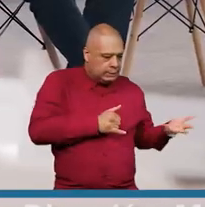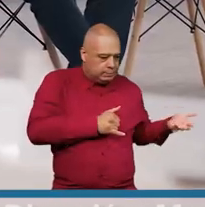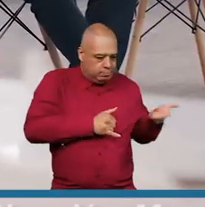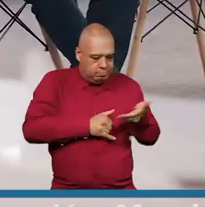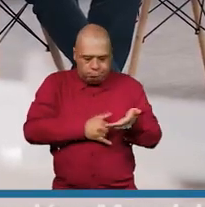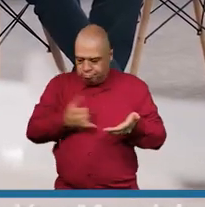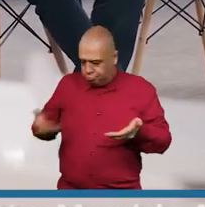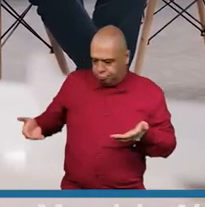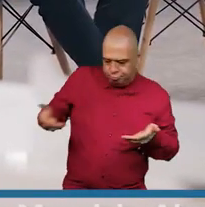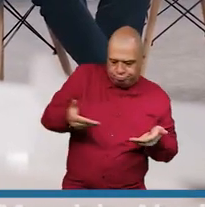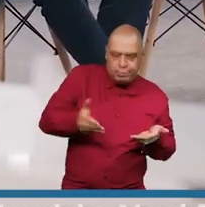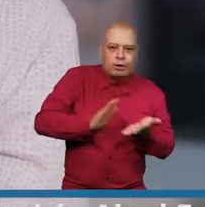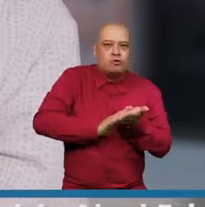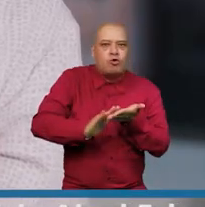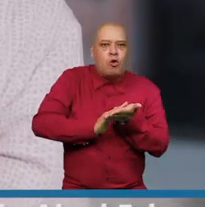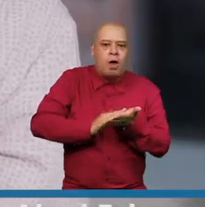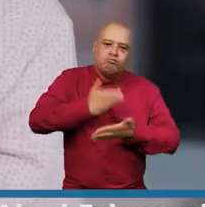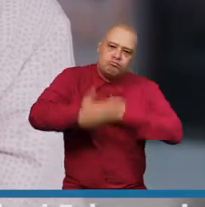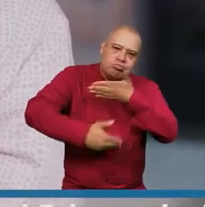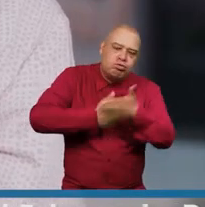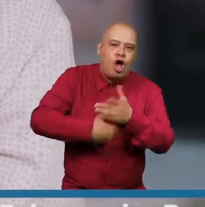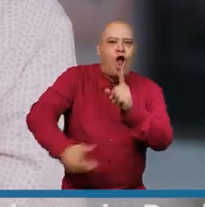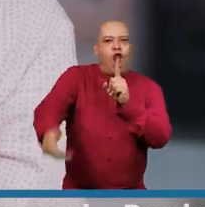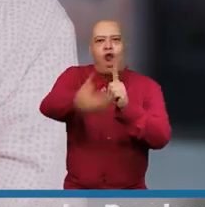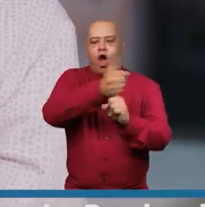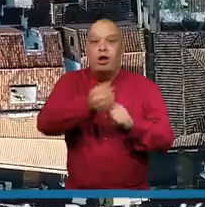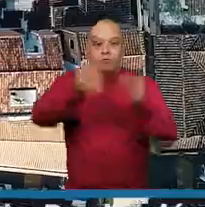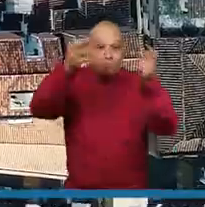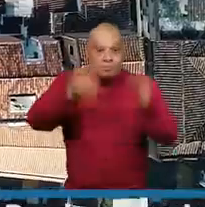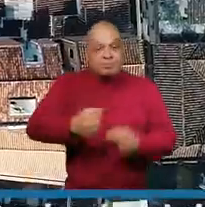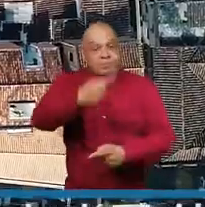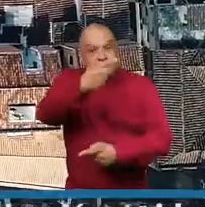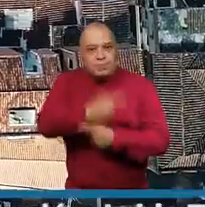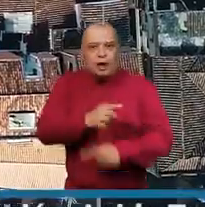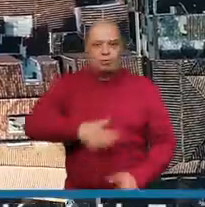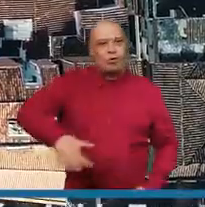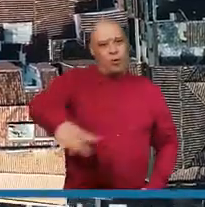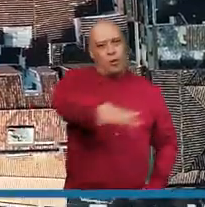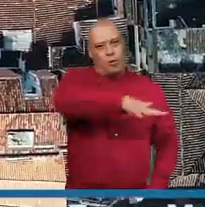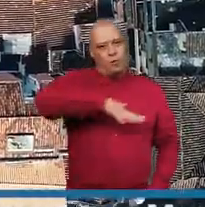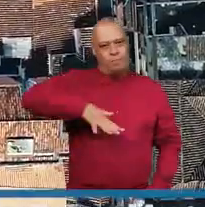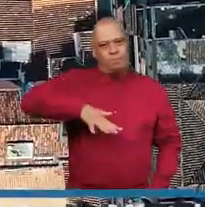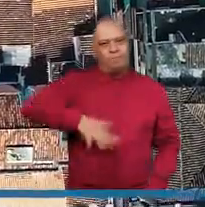singularidades de los territorios soluciones que apunten a ello.